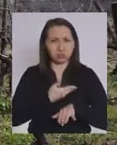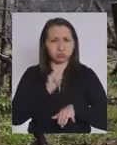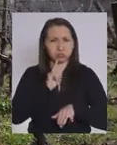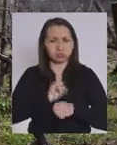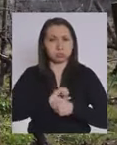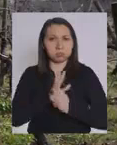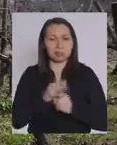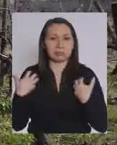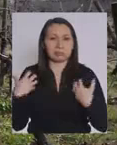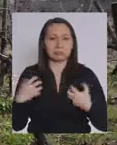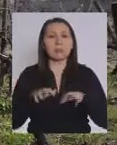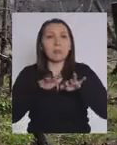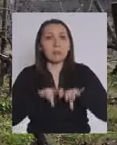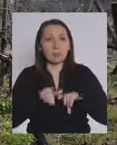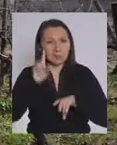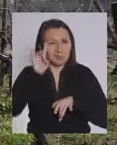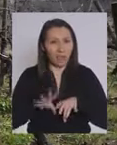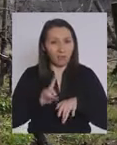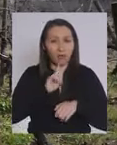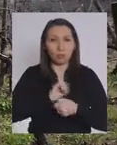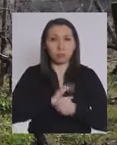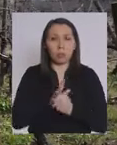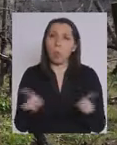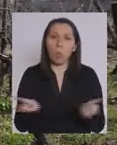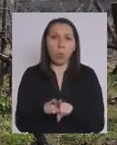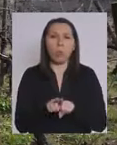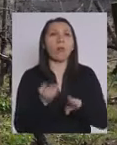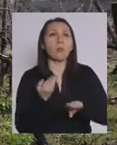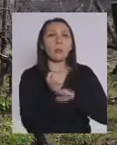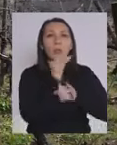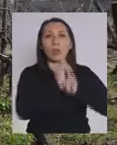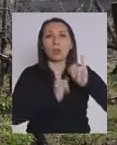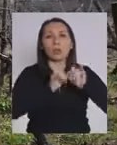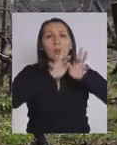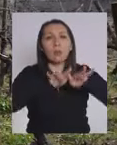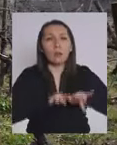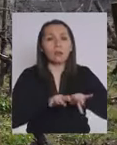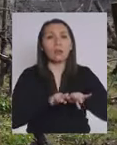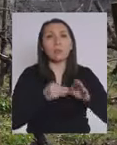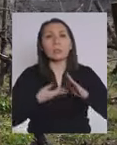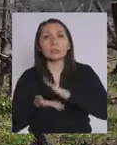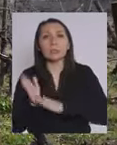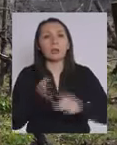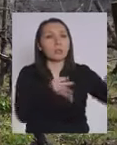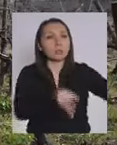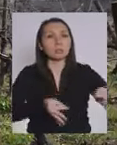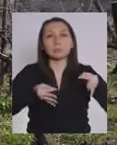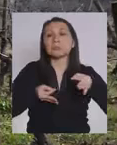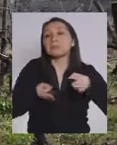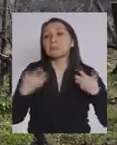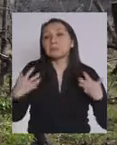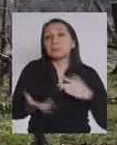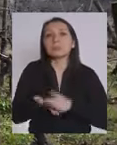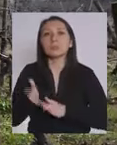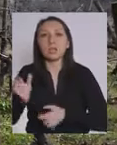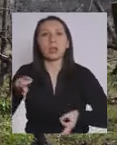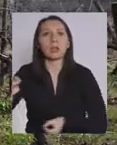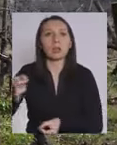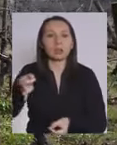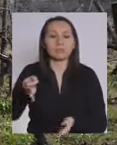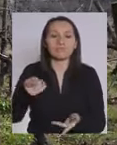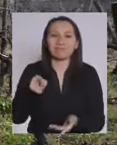coronavirus positivo igual pedía el permiso para salir y se le otorgaba el permiso esto fue una